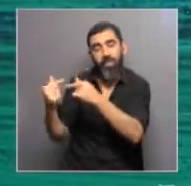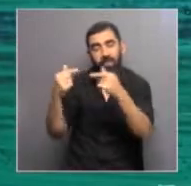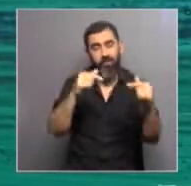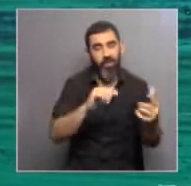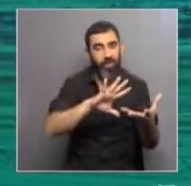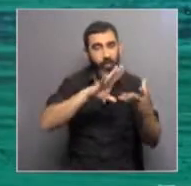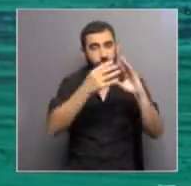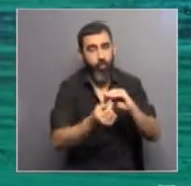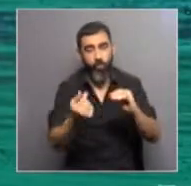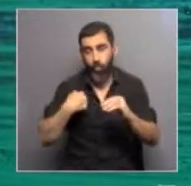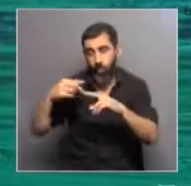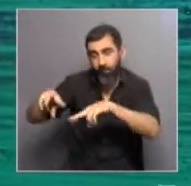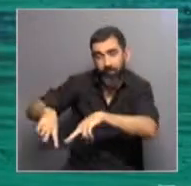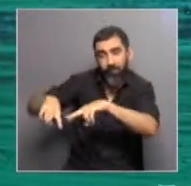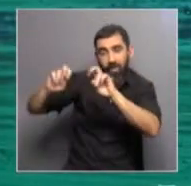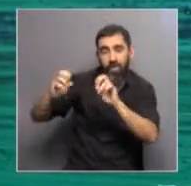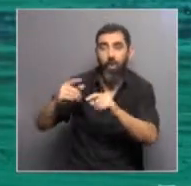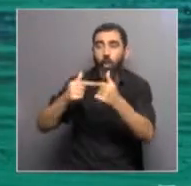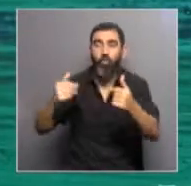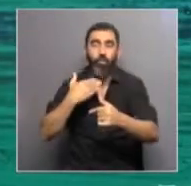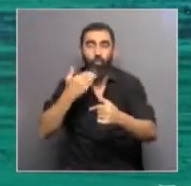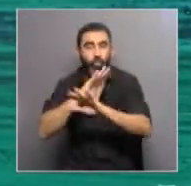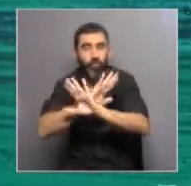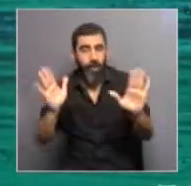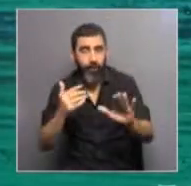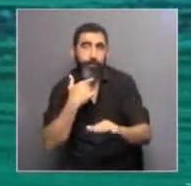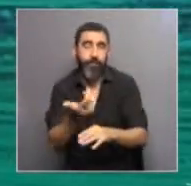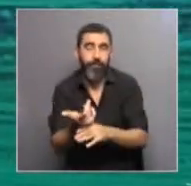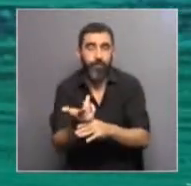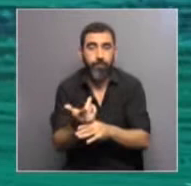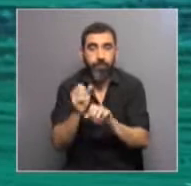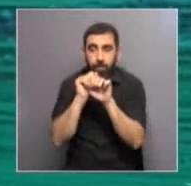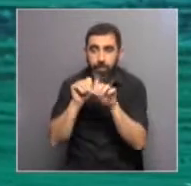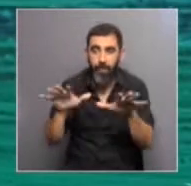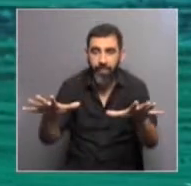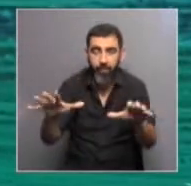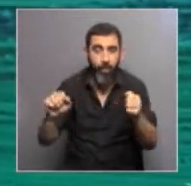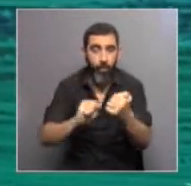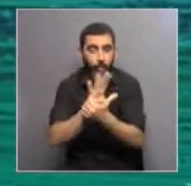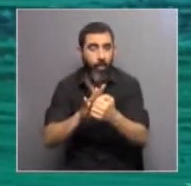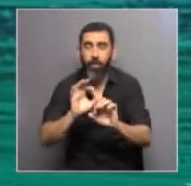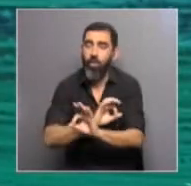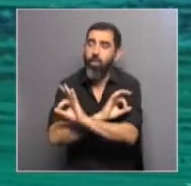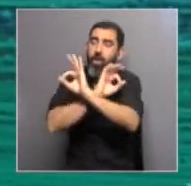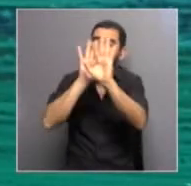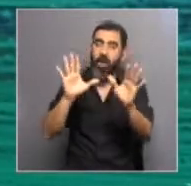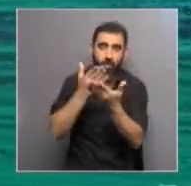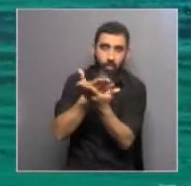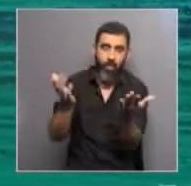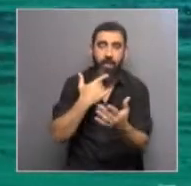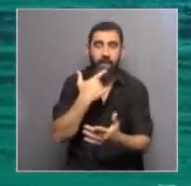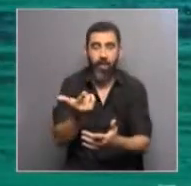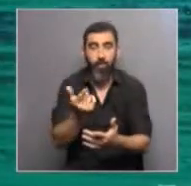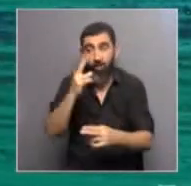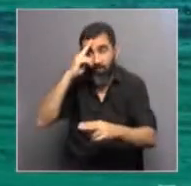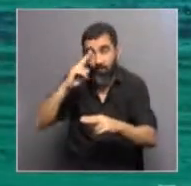lugar. Nosotros investigamos lo que no se sabe. Por ejemplo, en este caso, la pandemia del coronavirus es un ejemplo clarísimo para ilustrar esto. Tenemos una